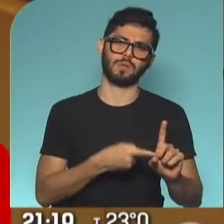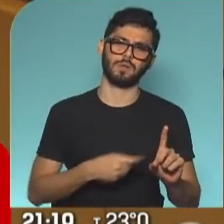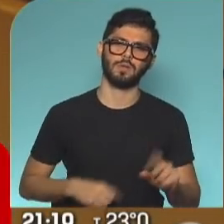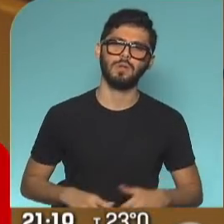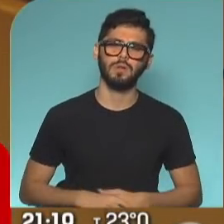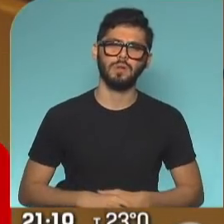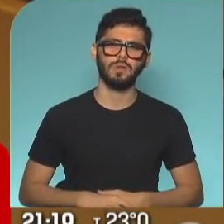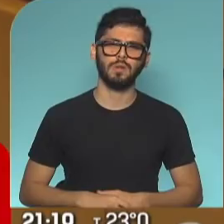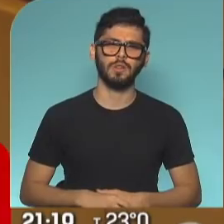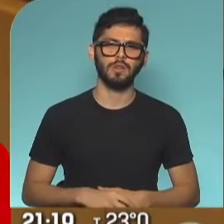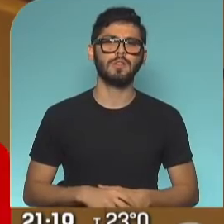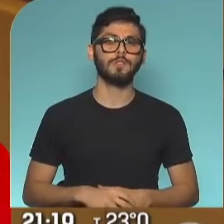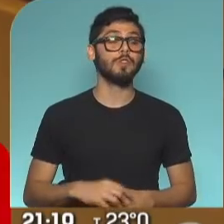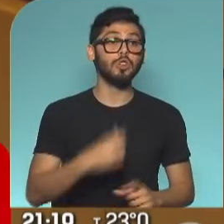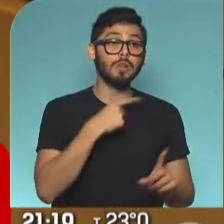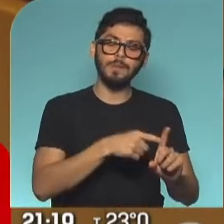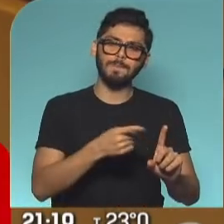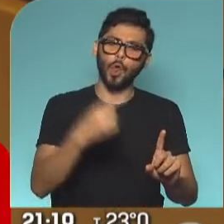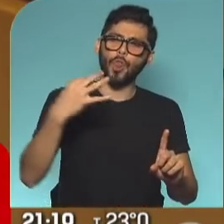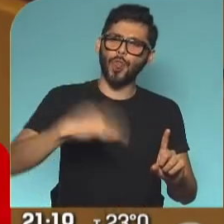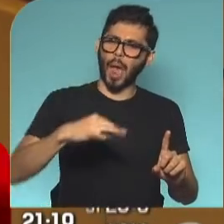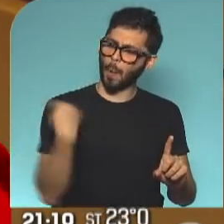lugar que nos obliga a ser mejores.